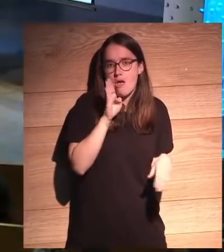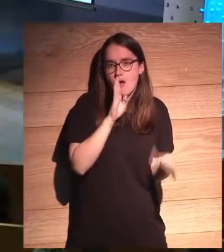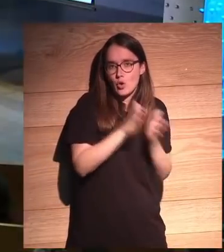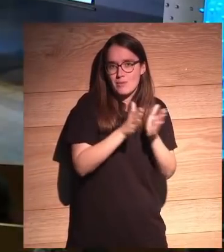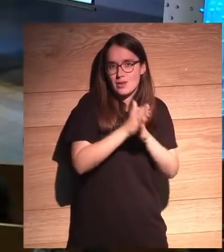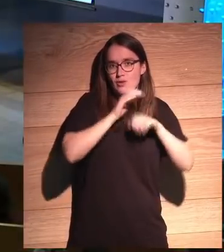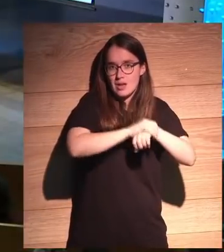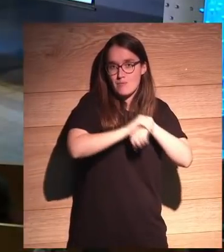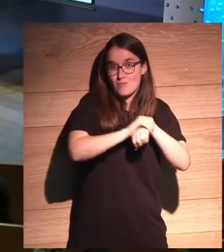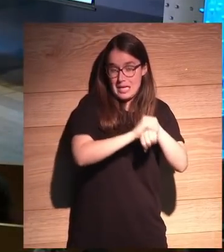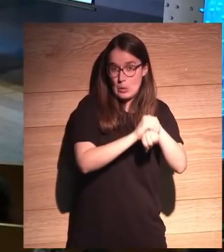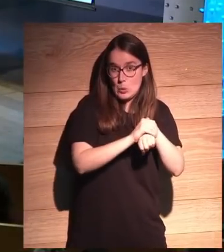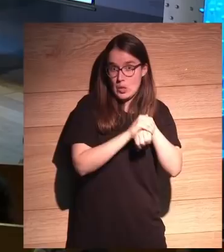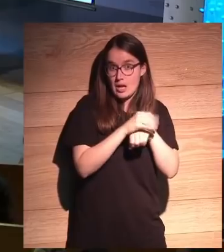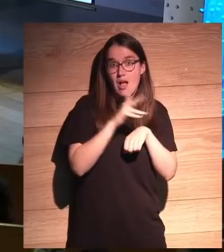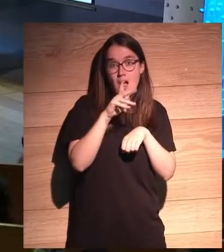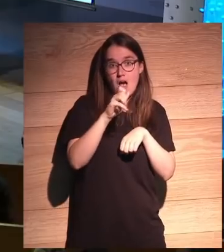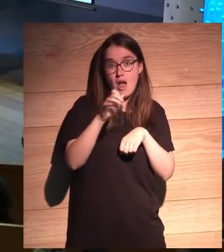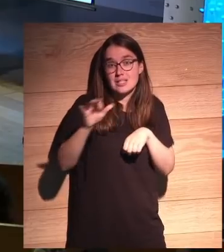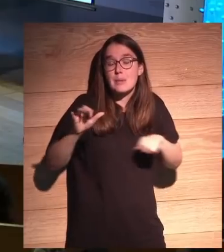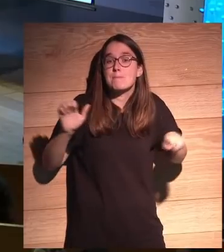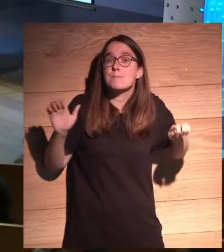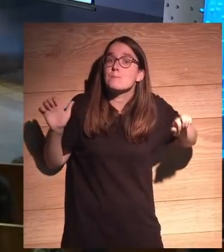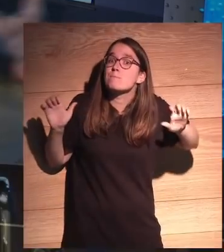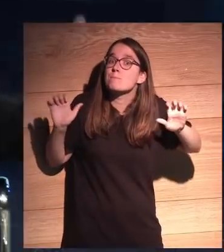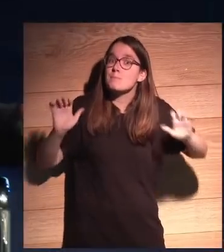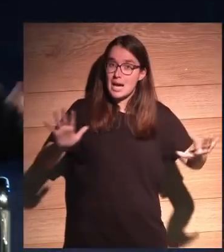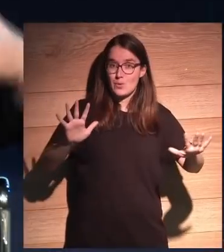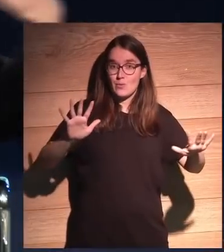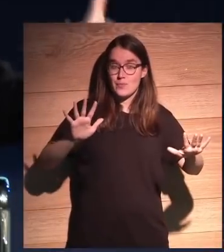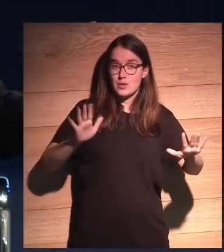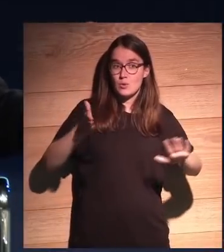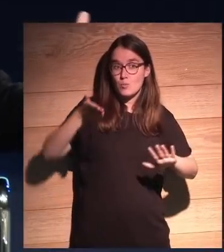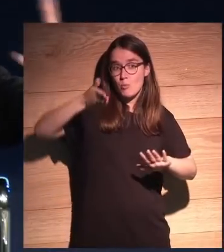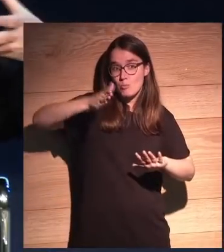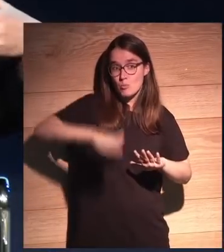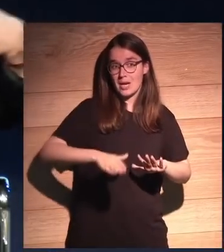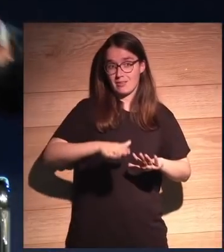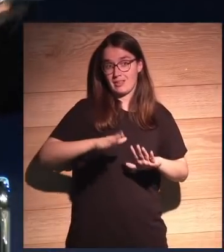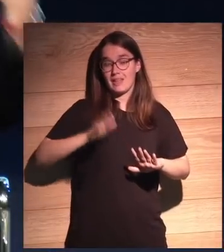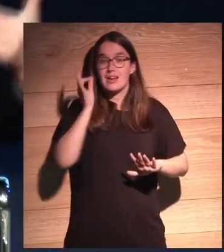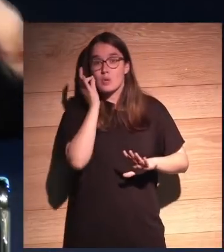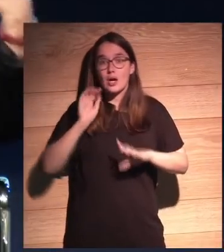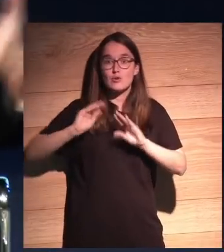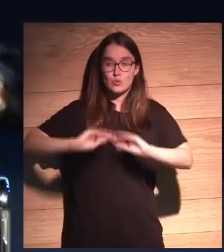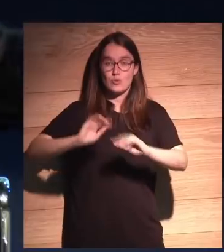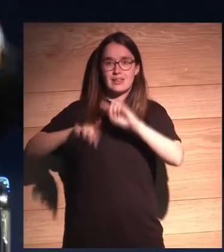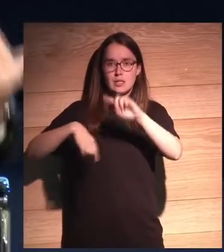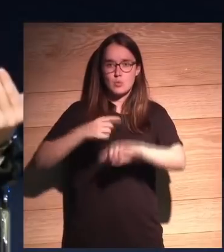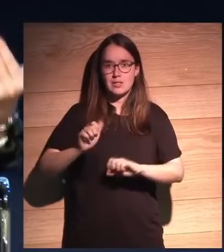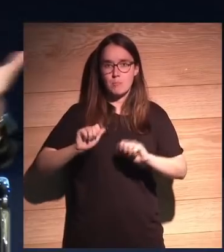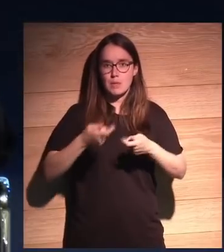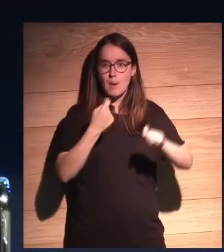y amigo y coetáneo Hals, pero después de la muerte de Judith Leyster empiezan a